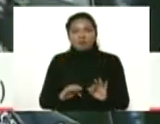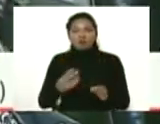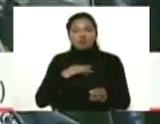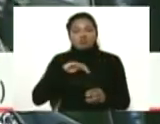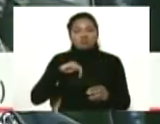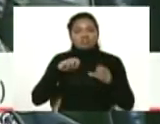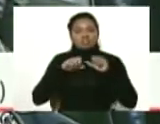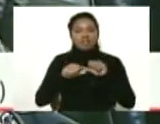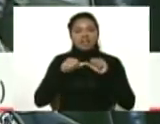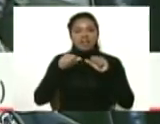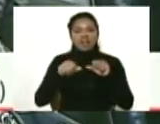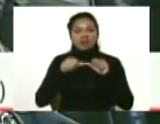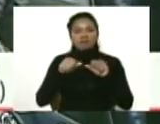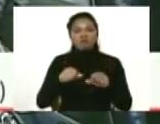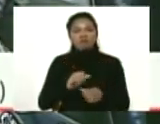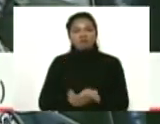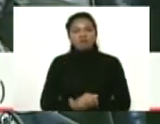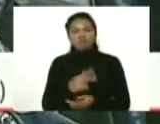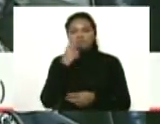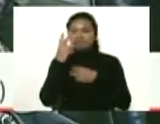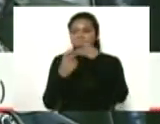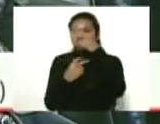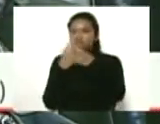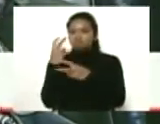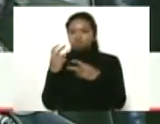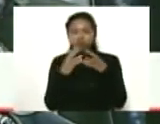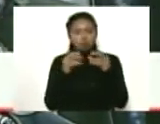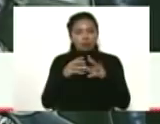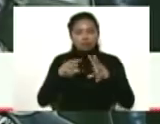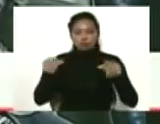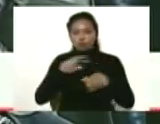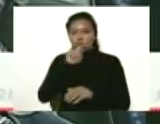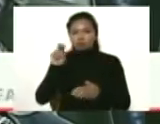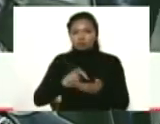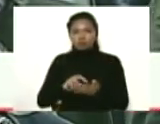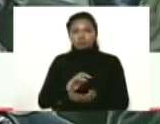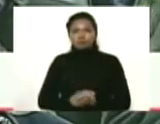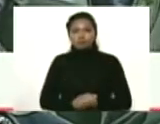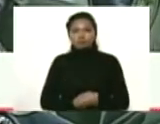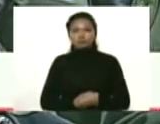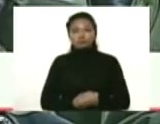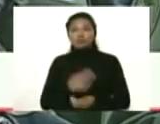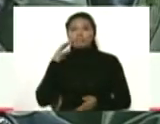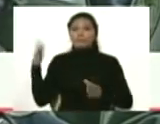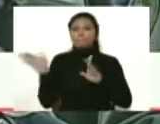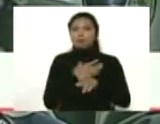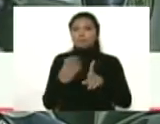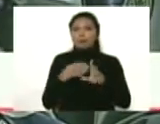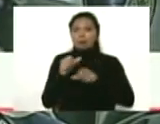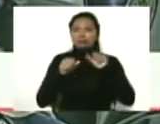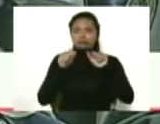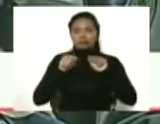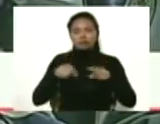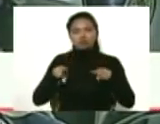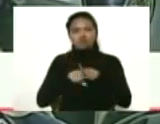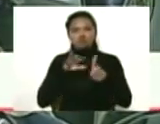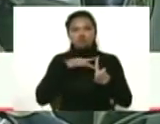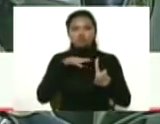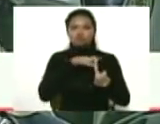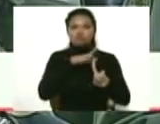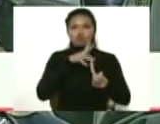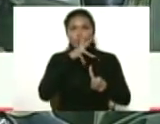mantenido la vigilancia permanente en todo el territorio nacional. Ante este ataque continuado, este asedio